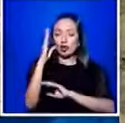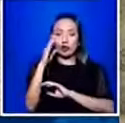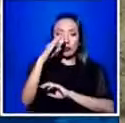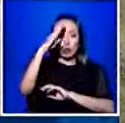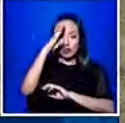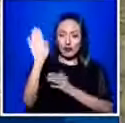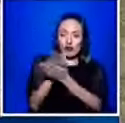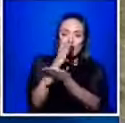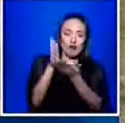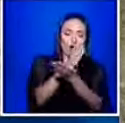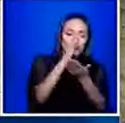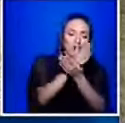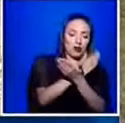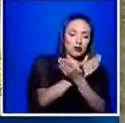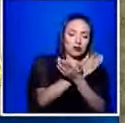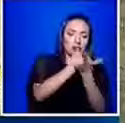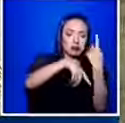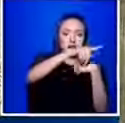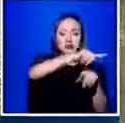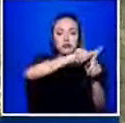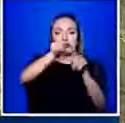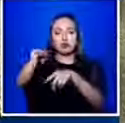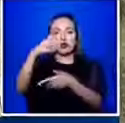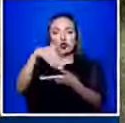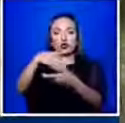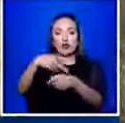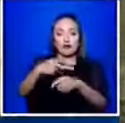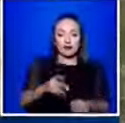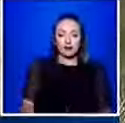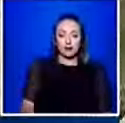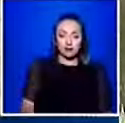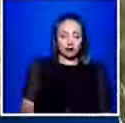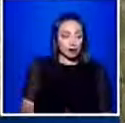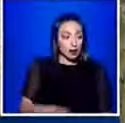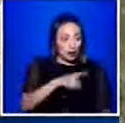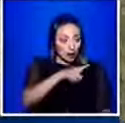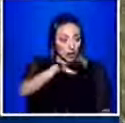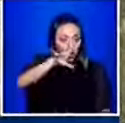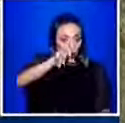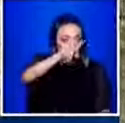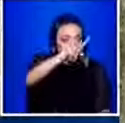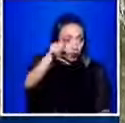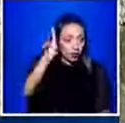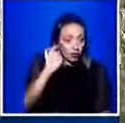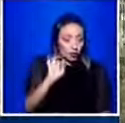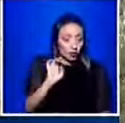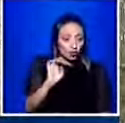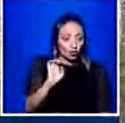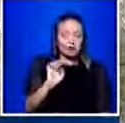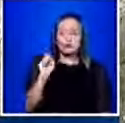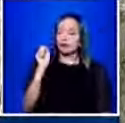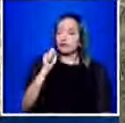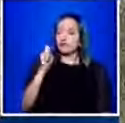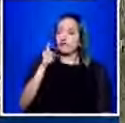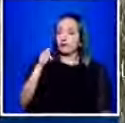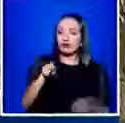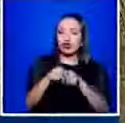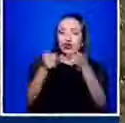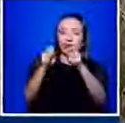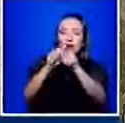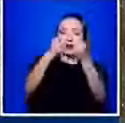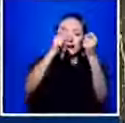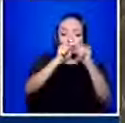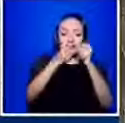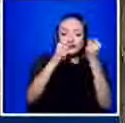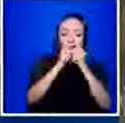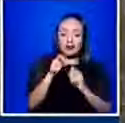les saca, pero más se demora en sacarles que otra vez regresa. Y ellos son los que están afectando estas estructuras artísticas. Sí, rompen bastante, con